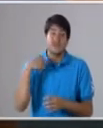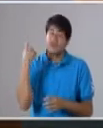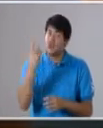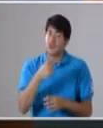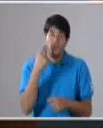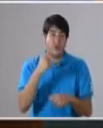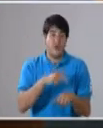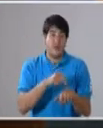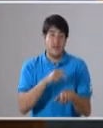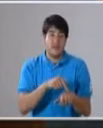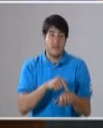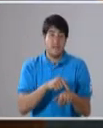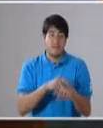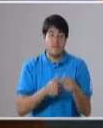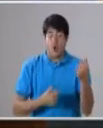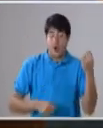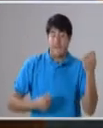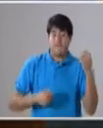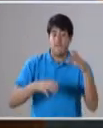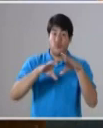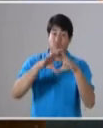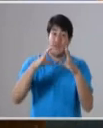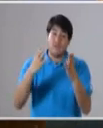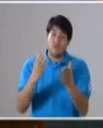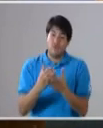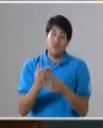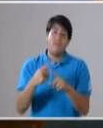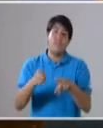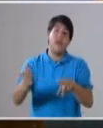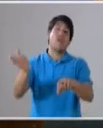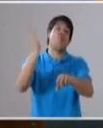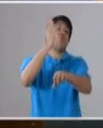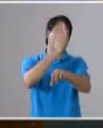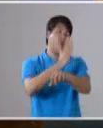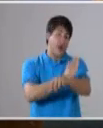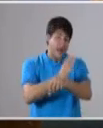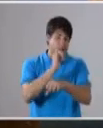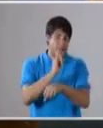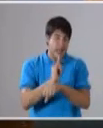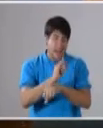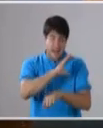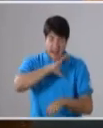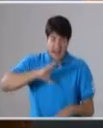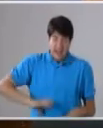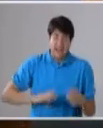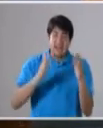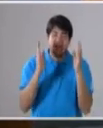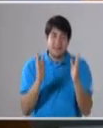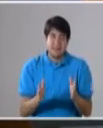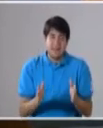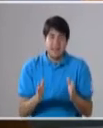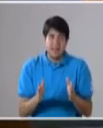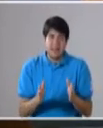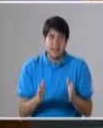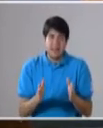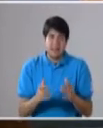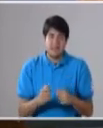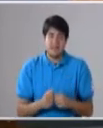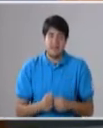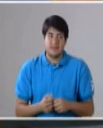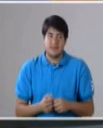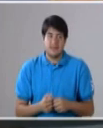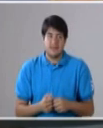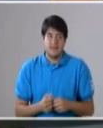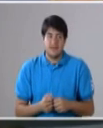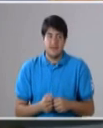ellos se dedicaron al mundo y habían crecido en la iglesia. Había uno, este que era primo de Jimmy Swaggart.